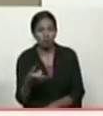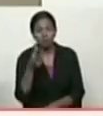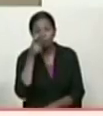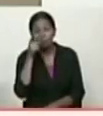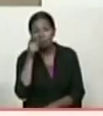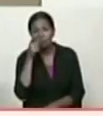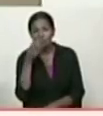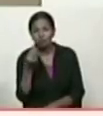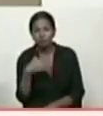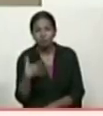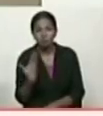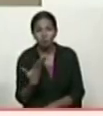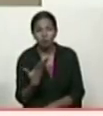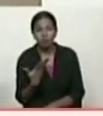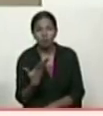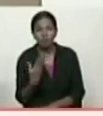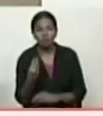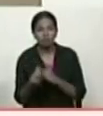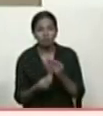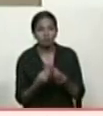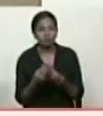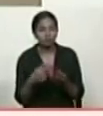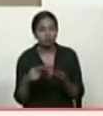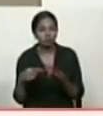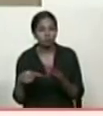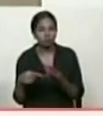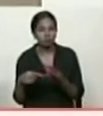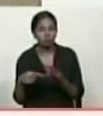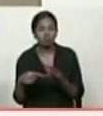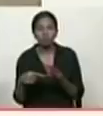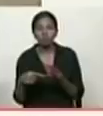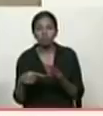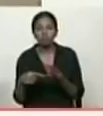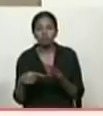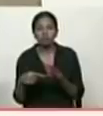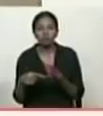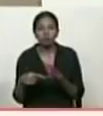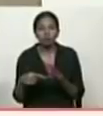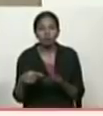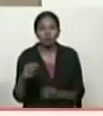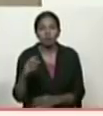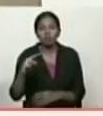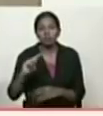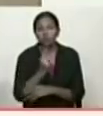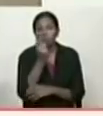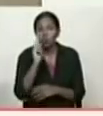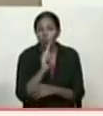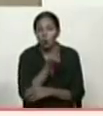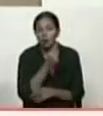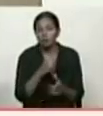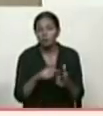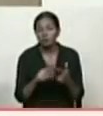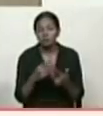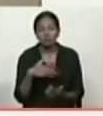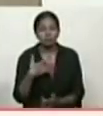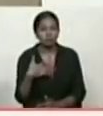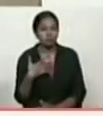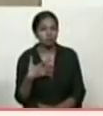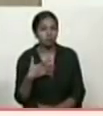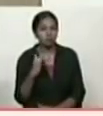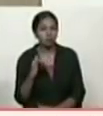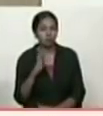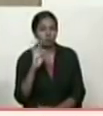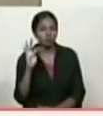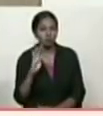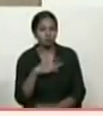lleve adelante el mecanismo de Montevideo. Ellos que sí han sentido un